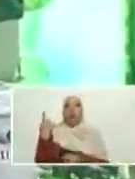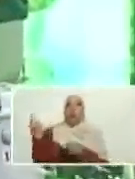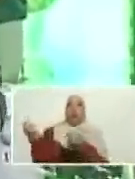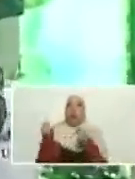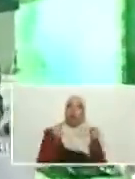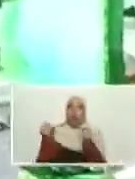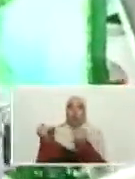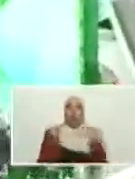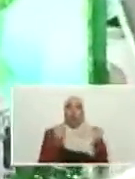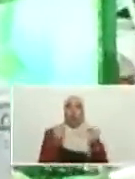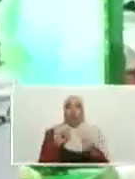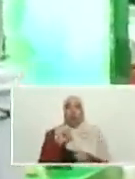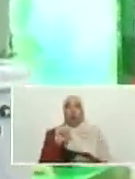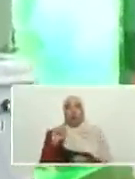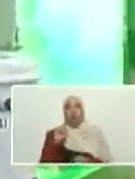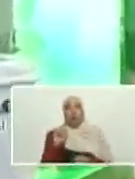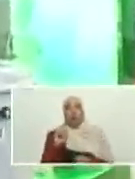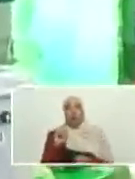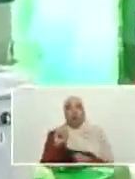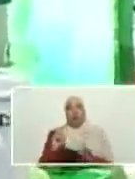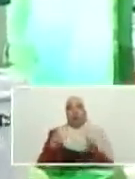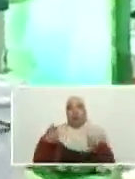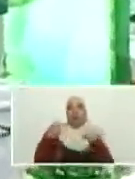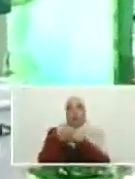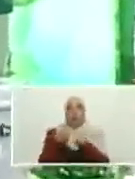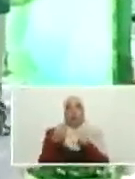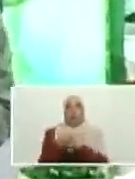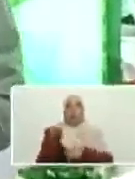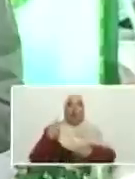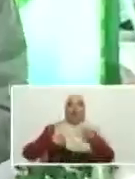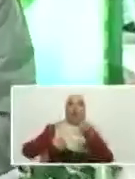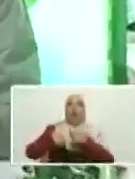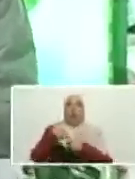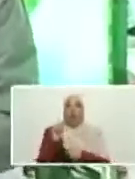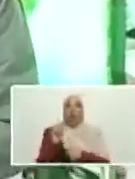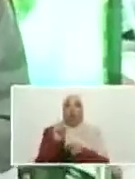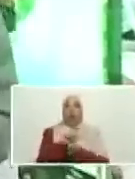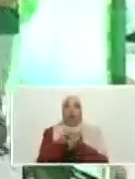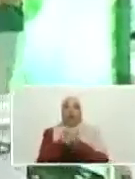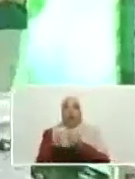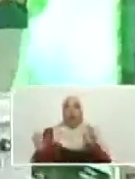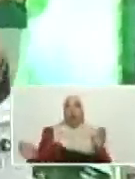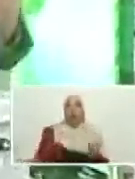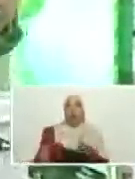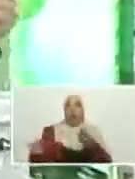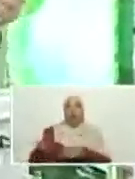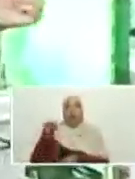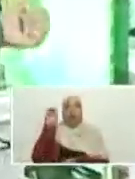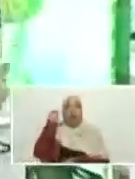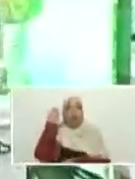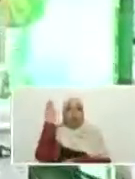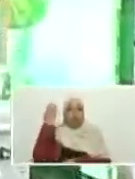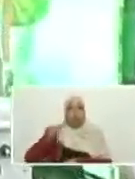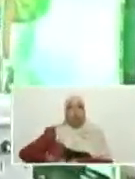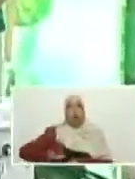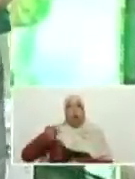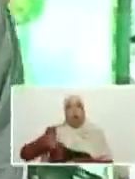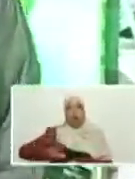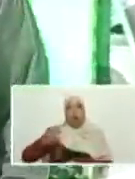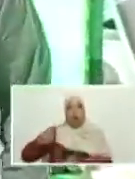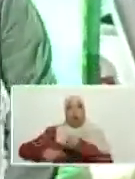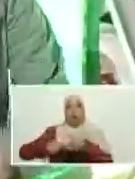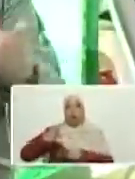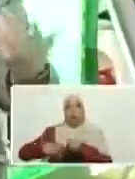banca y fuentes de financiamiento, banca y mercado de valores, se convirtió en un impulsor importante para crecimiento en producción